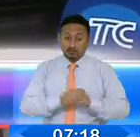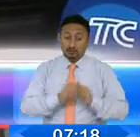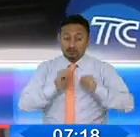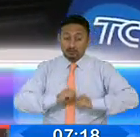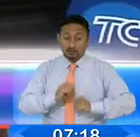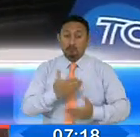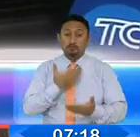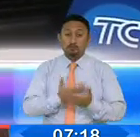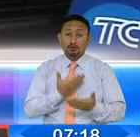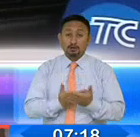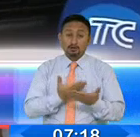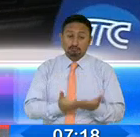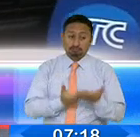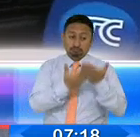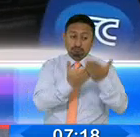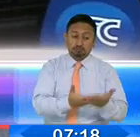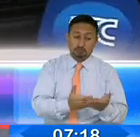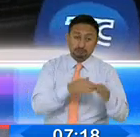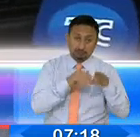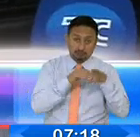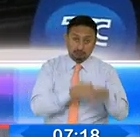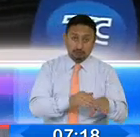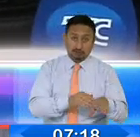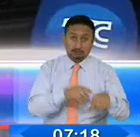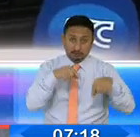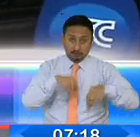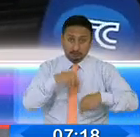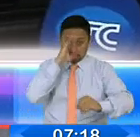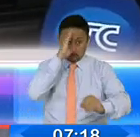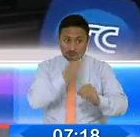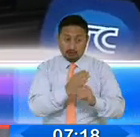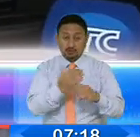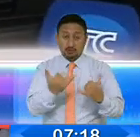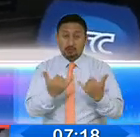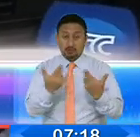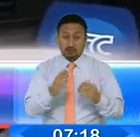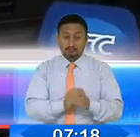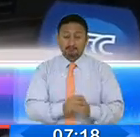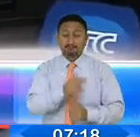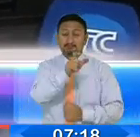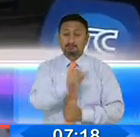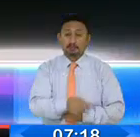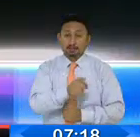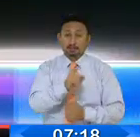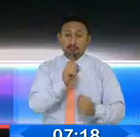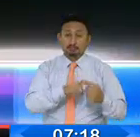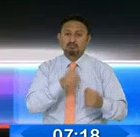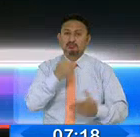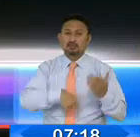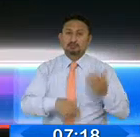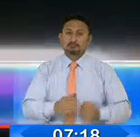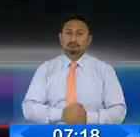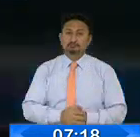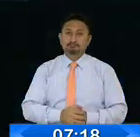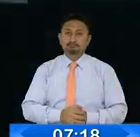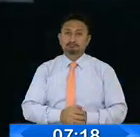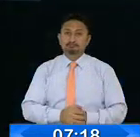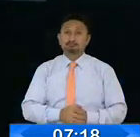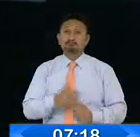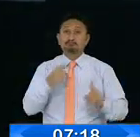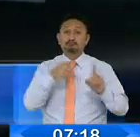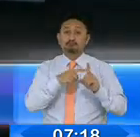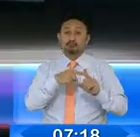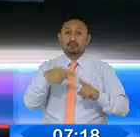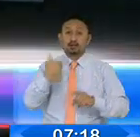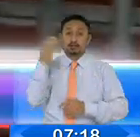elementos necesarios de convicción con la finalidad de establecer así la participación de este ciudadano. No obstante, el implicado se acogió